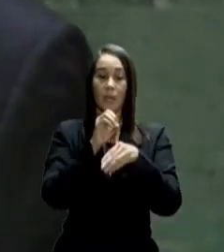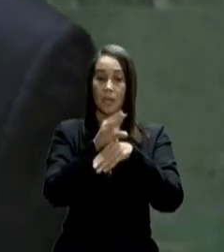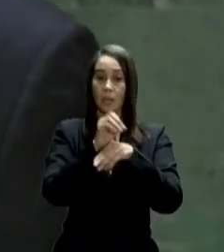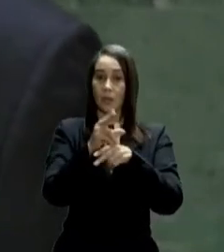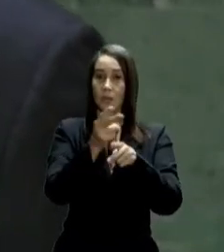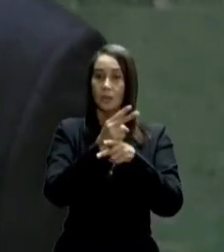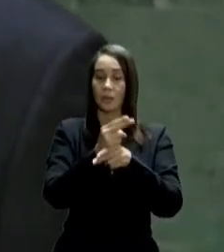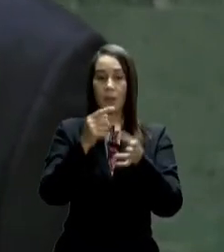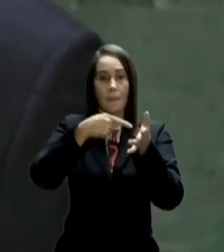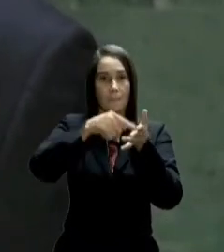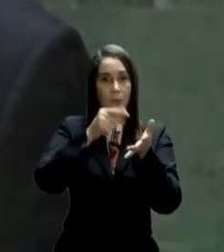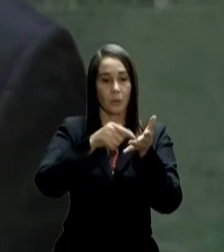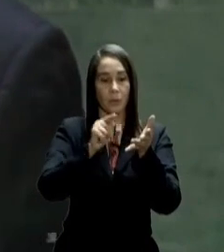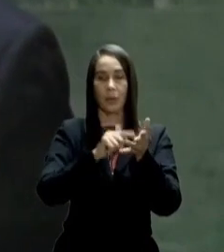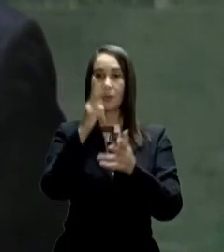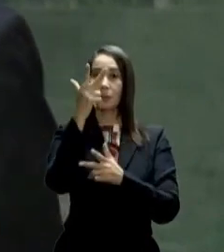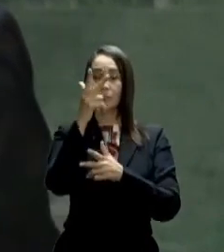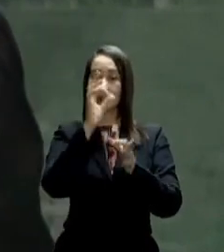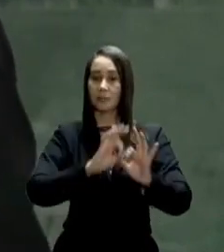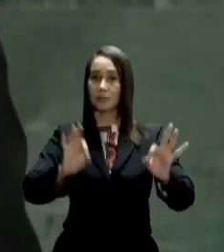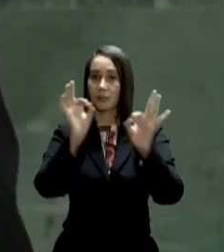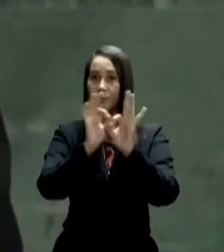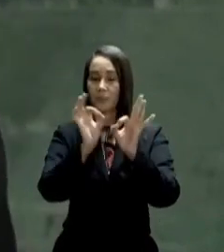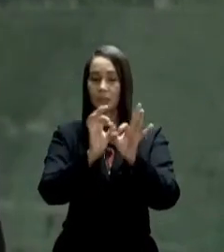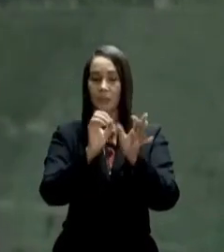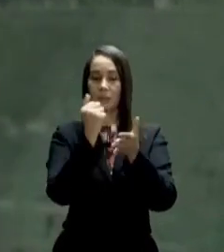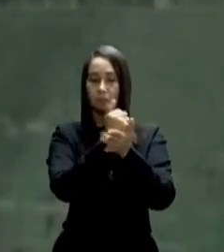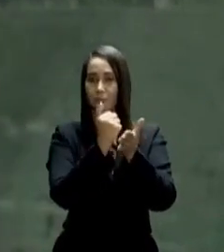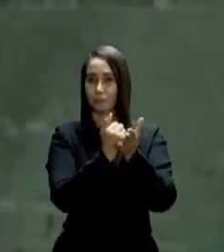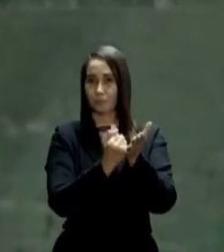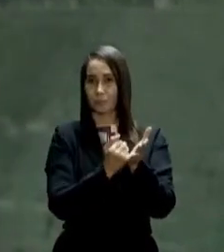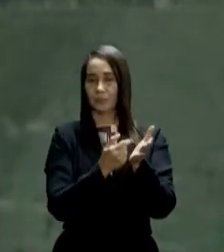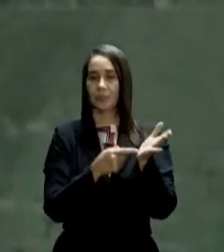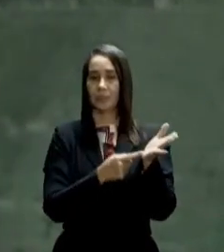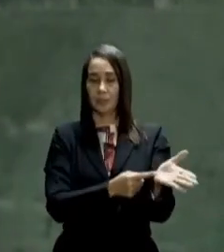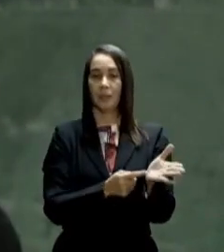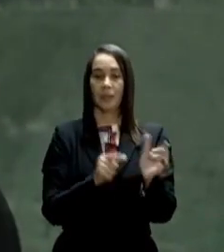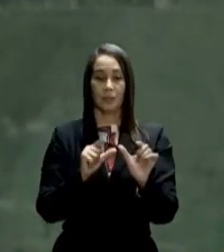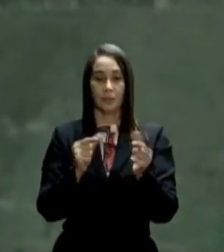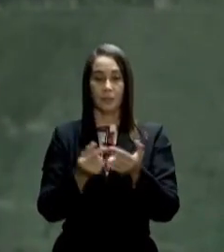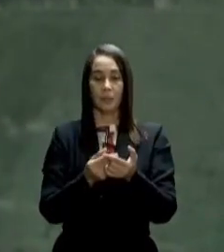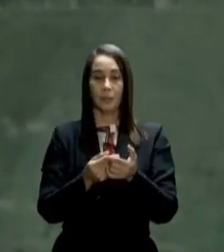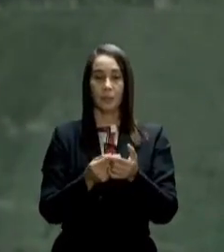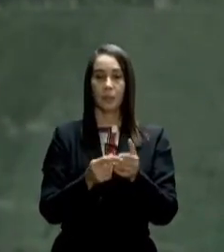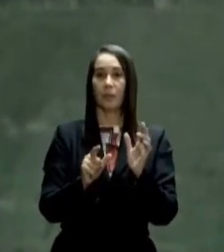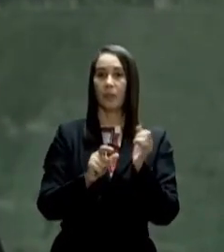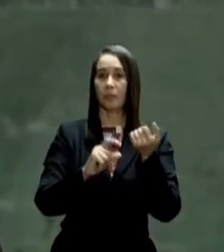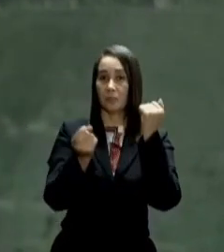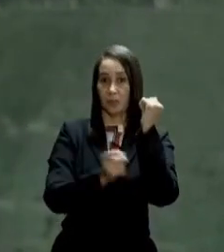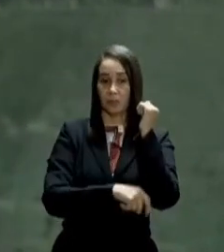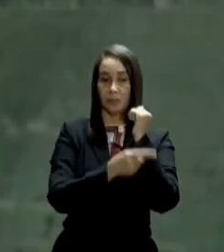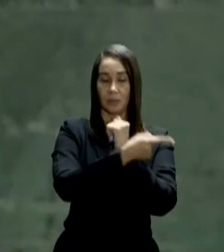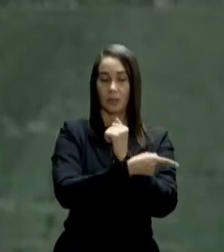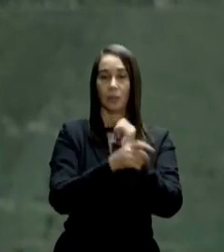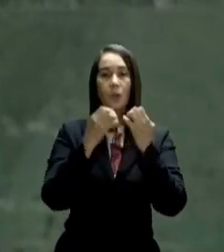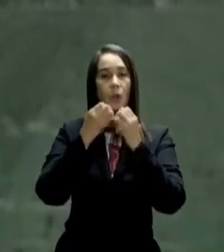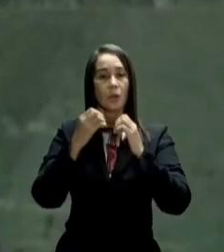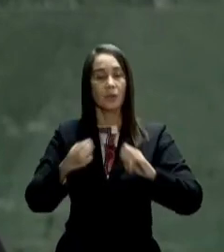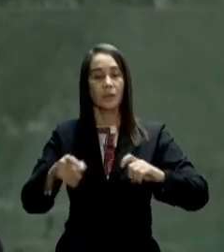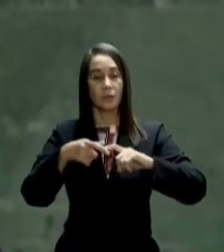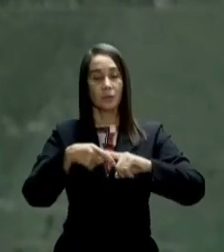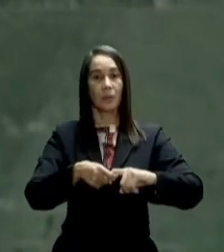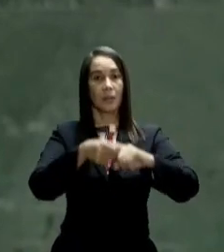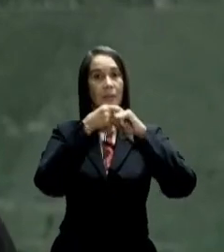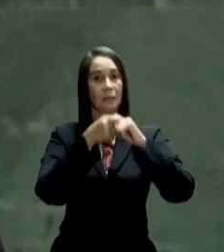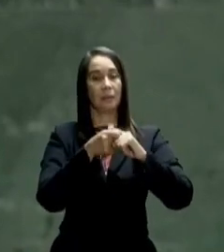de Seguridad ha aprobado 3 importantes resoluciones creando un régimen de sanciones, un esfuerzo para detener el